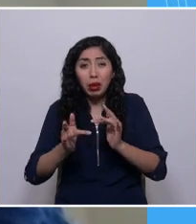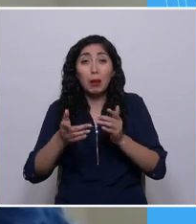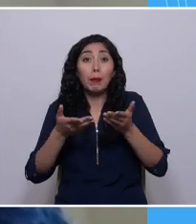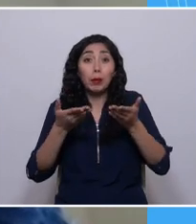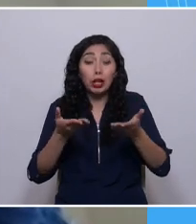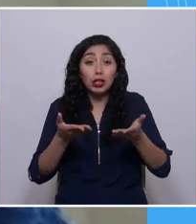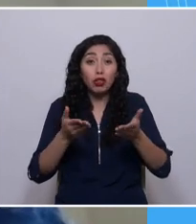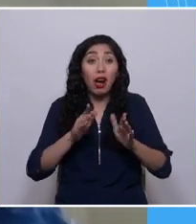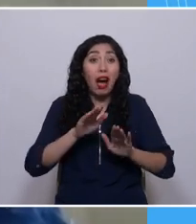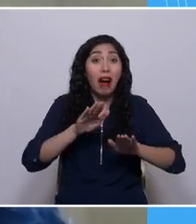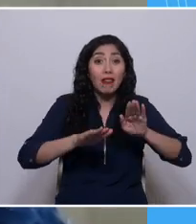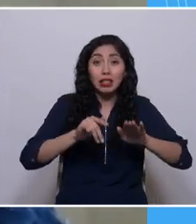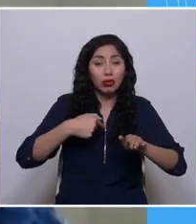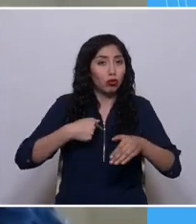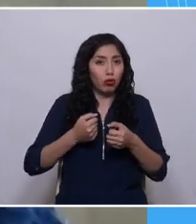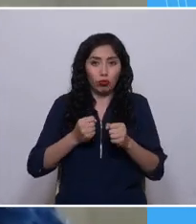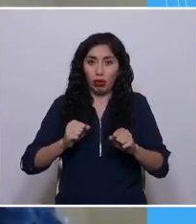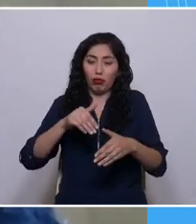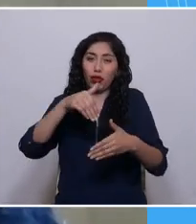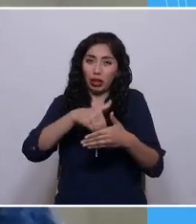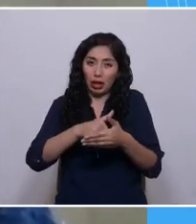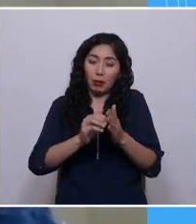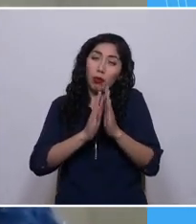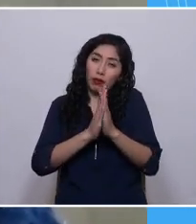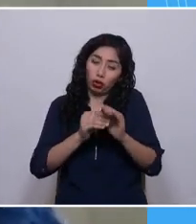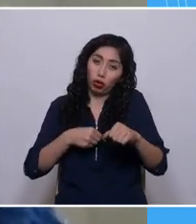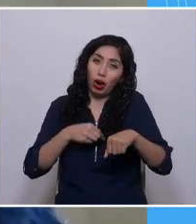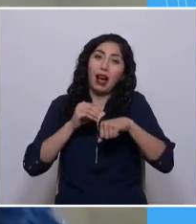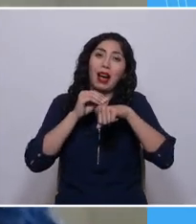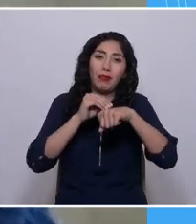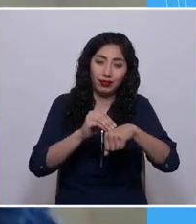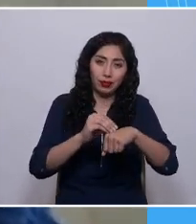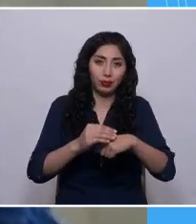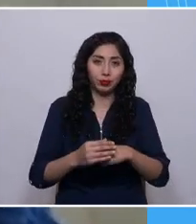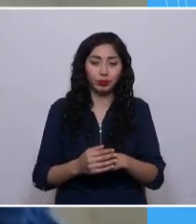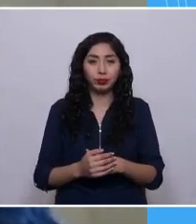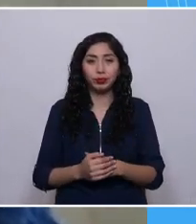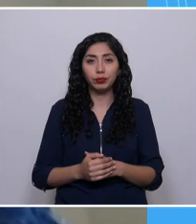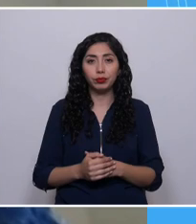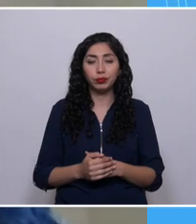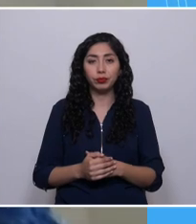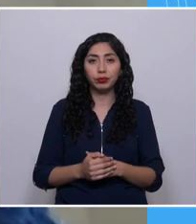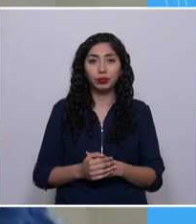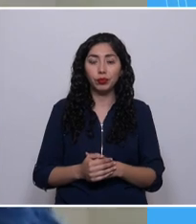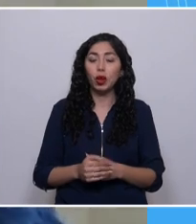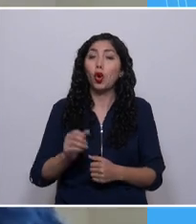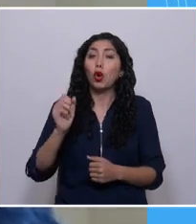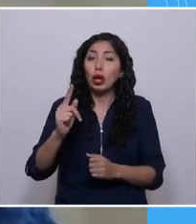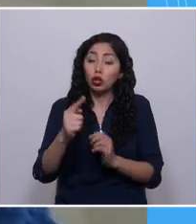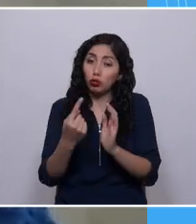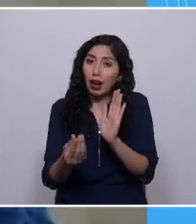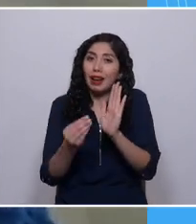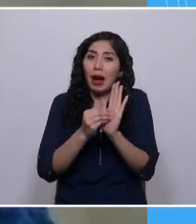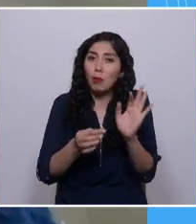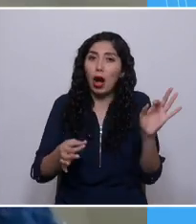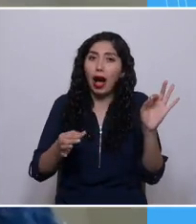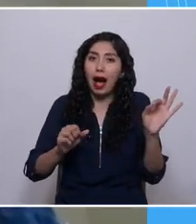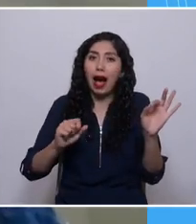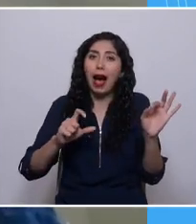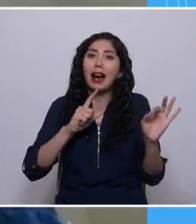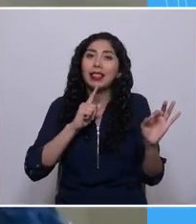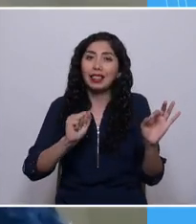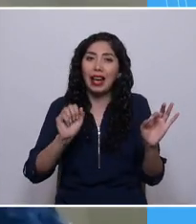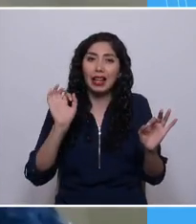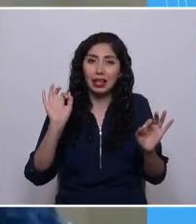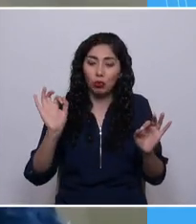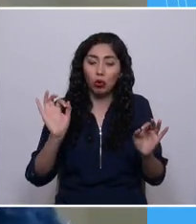muchas veces no he podido votar. Por favor, si lo pudiese dejar constatado. Vamos a dejar constancia, convencional Tami Pustilnik. Muchas